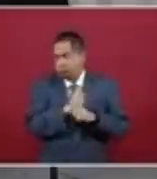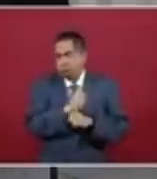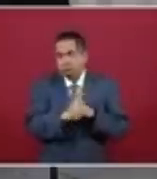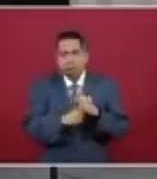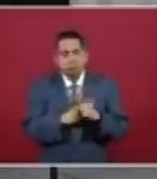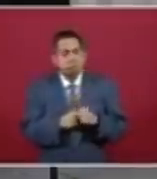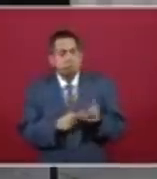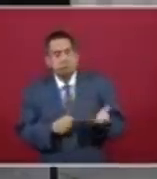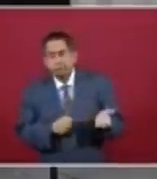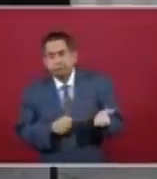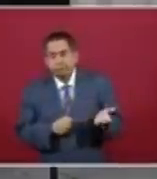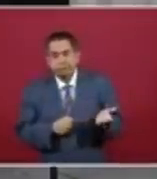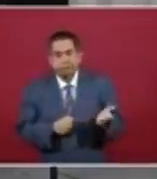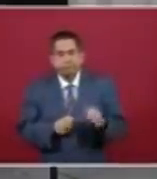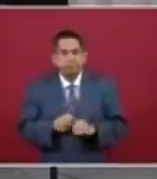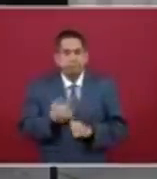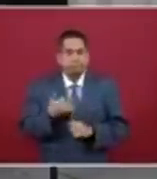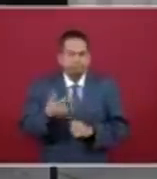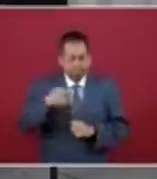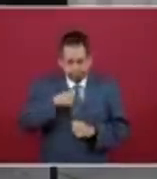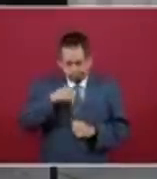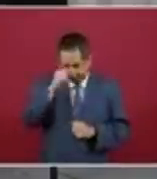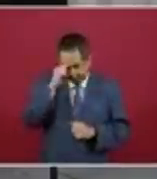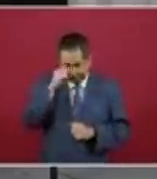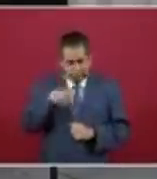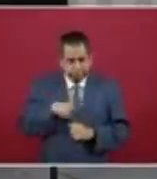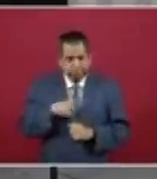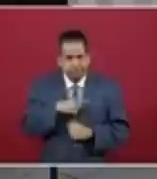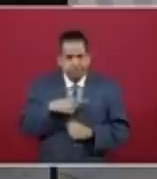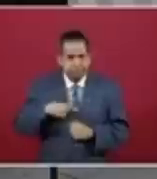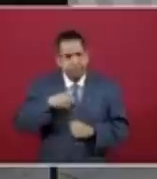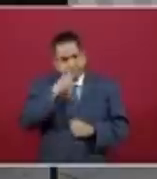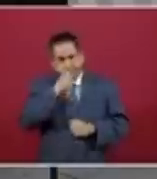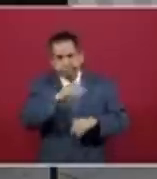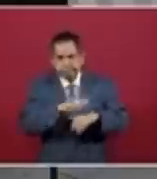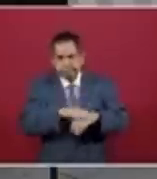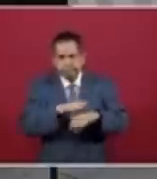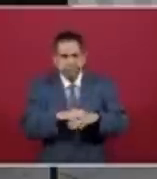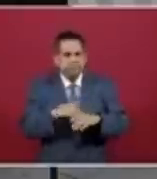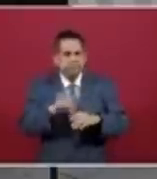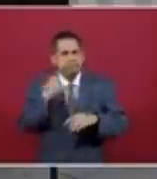y tenía yo que decirles a qué iba.